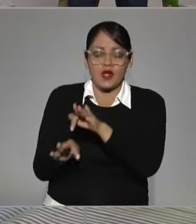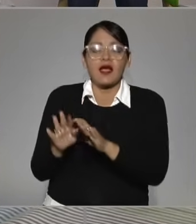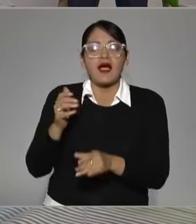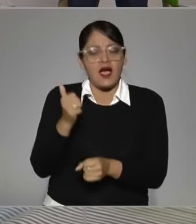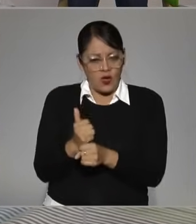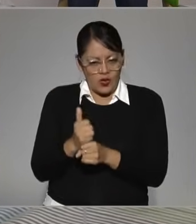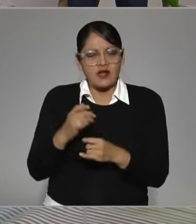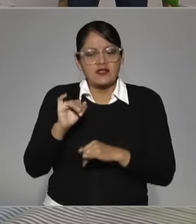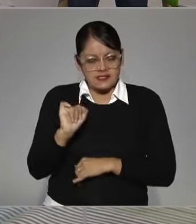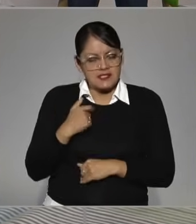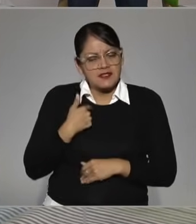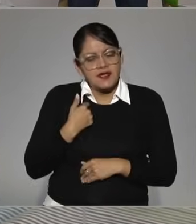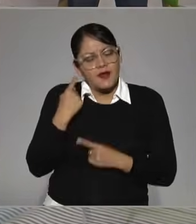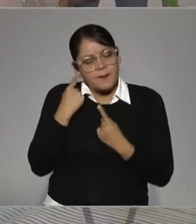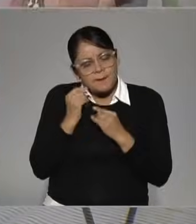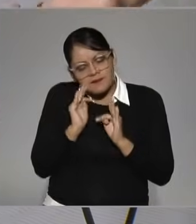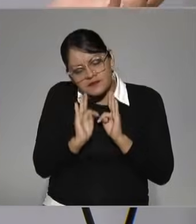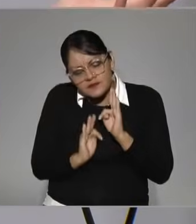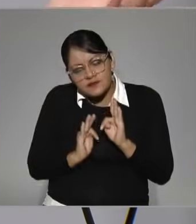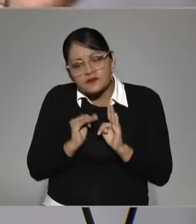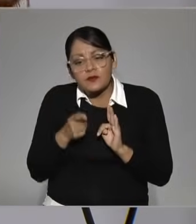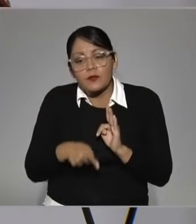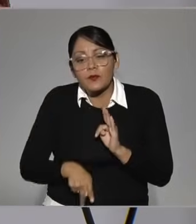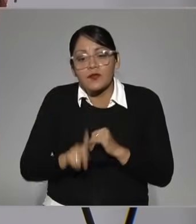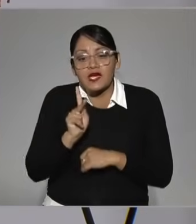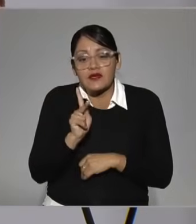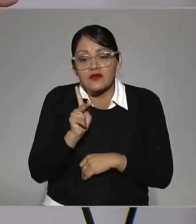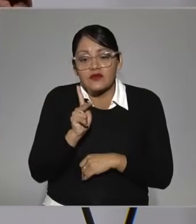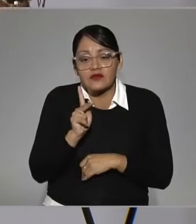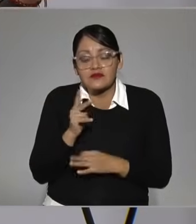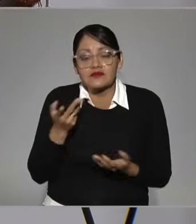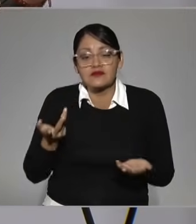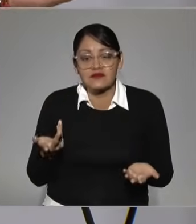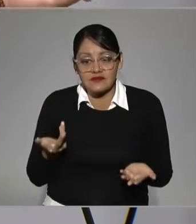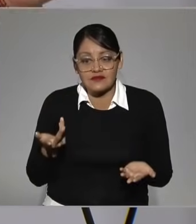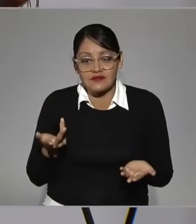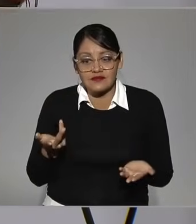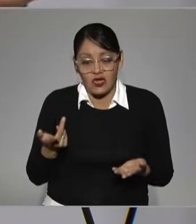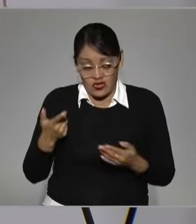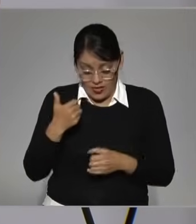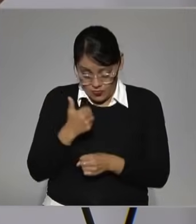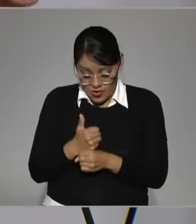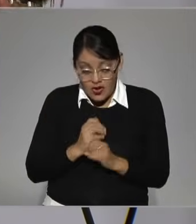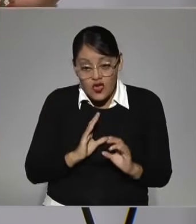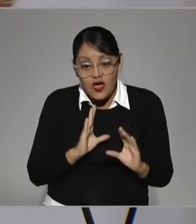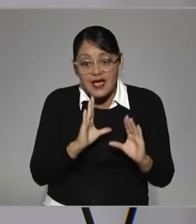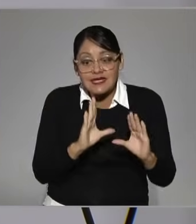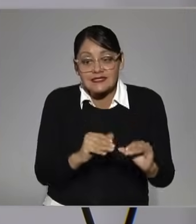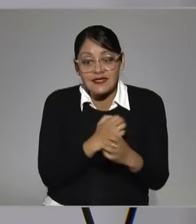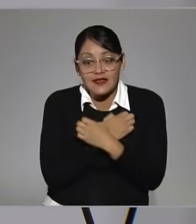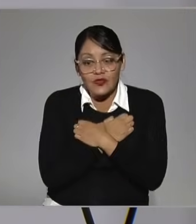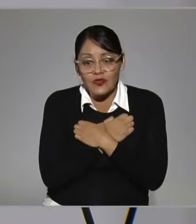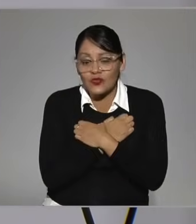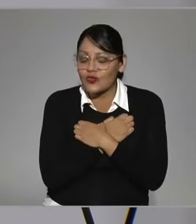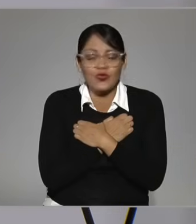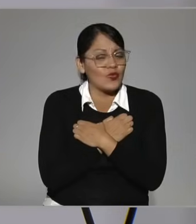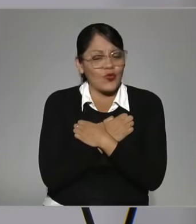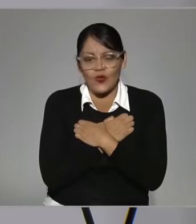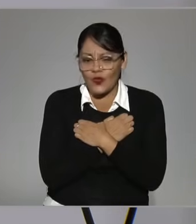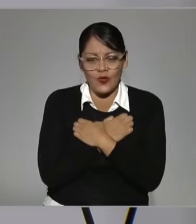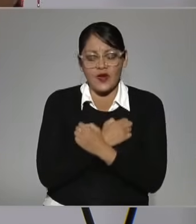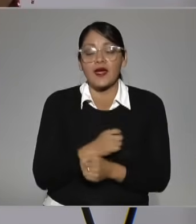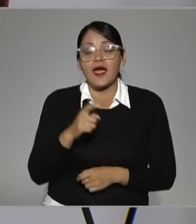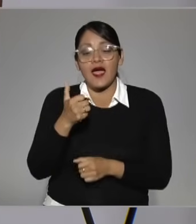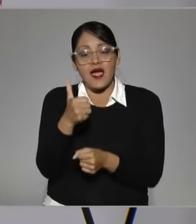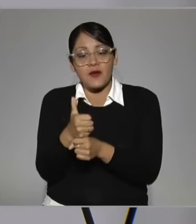sí estamos, pero el rol de ellos ya no es educar, es consentir, porque es muy importante.